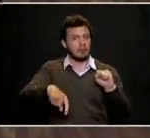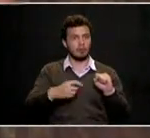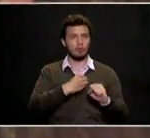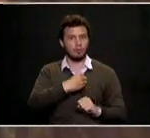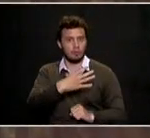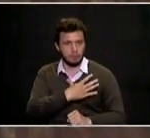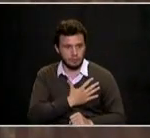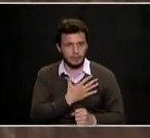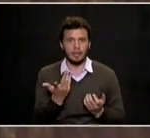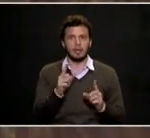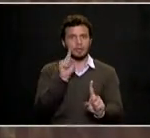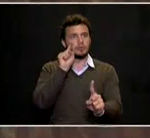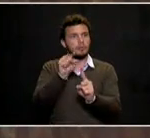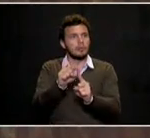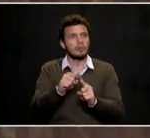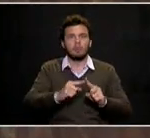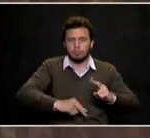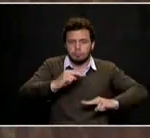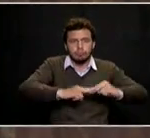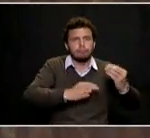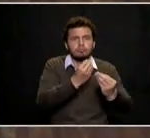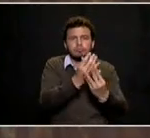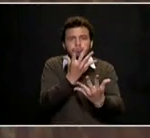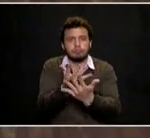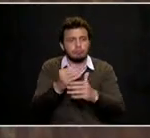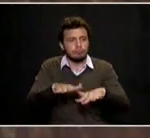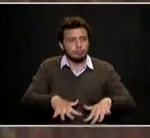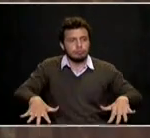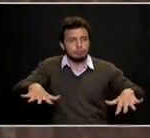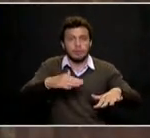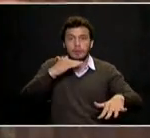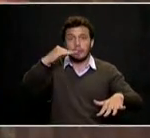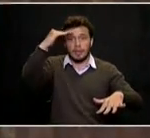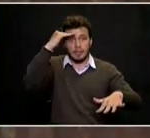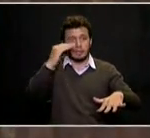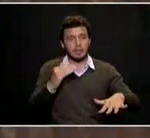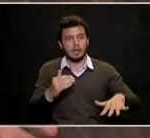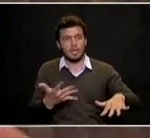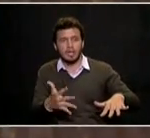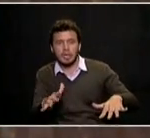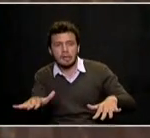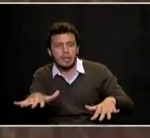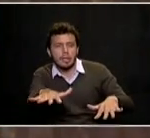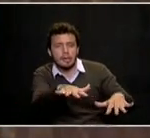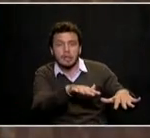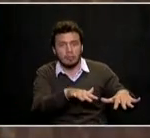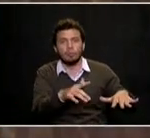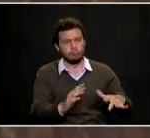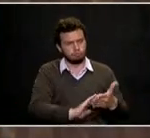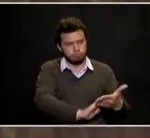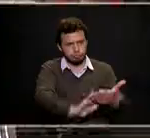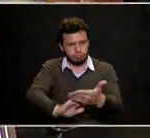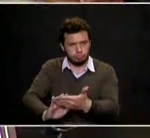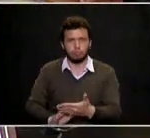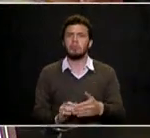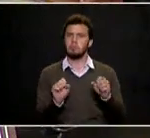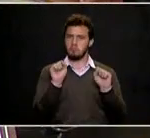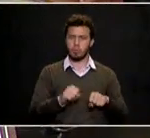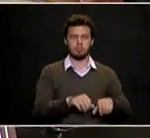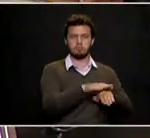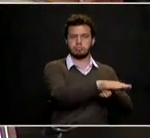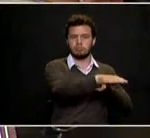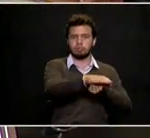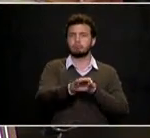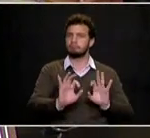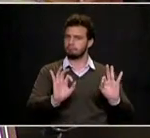para que hay una infraestructura de parqueos en la ciudad de medellín que está eficiente y podamos para que los carros en esta impostura de parqueadero muchas gracias